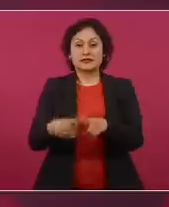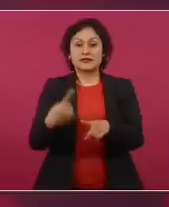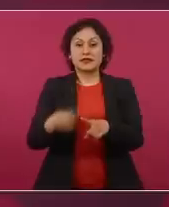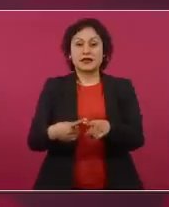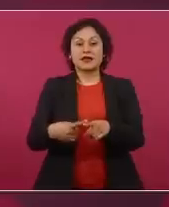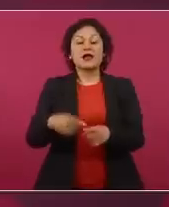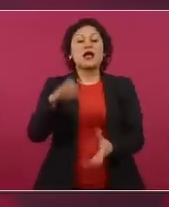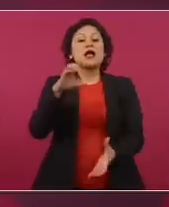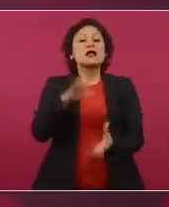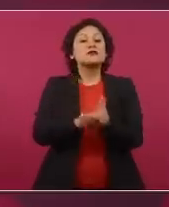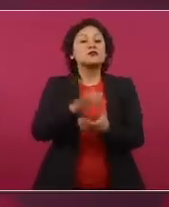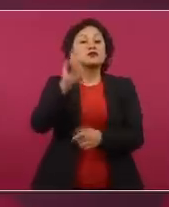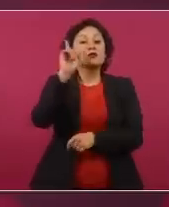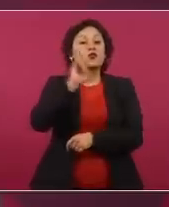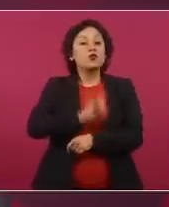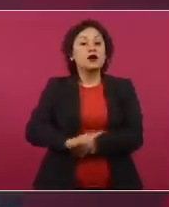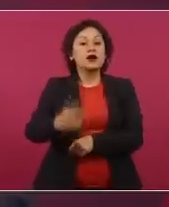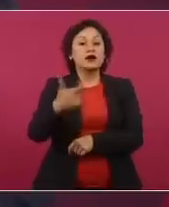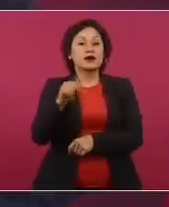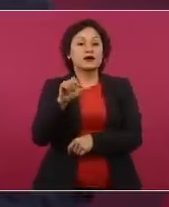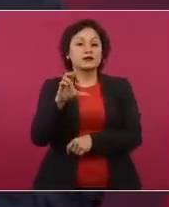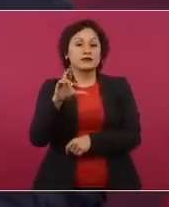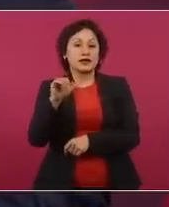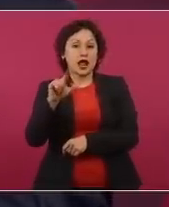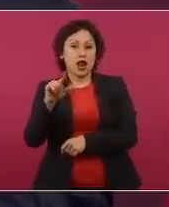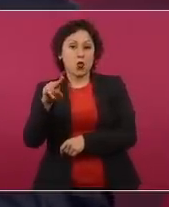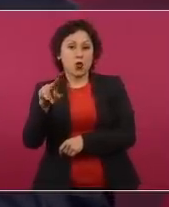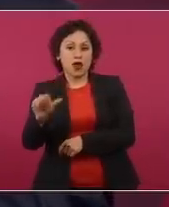Luna? Pues coincide,